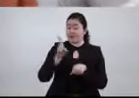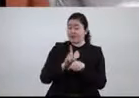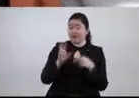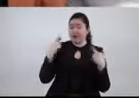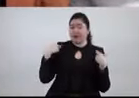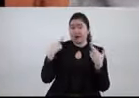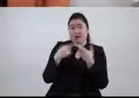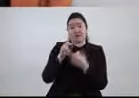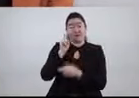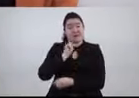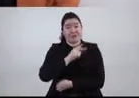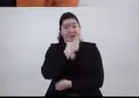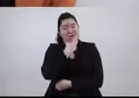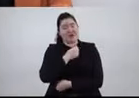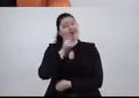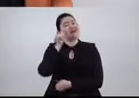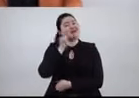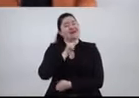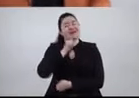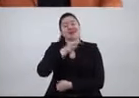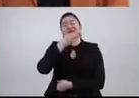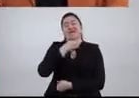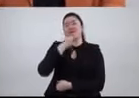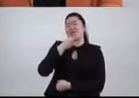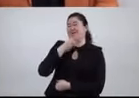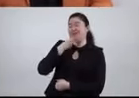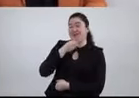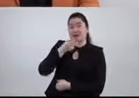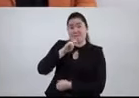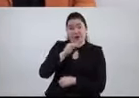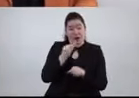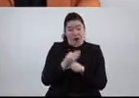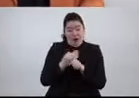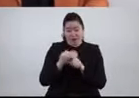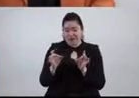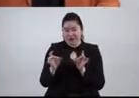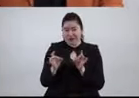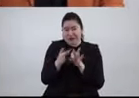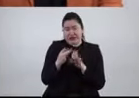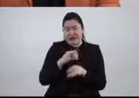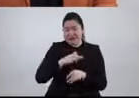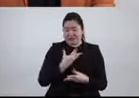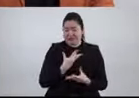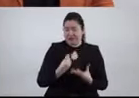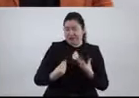Maestros siempre se festeja, pero festejarlo en un momento de tal adversidad y de tan